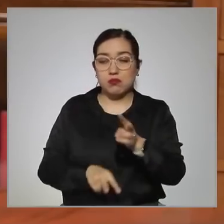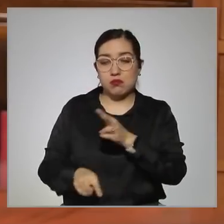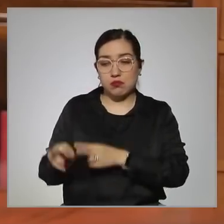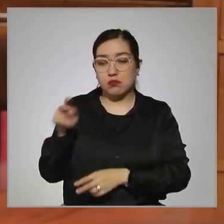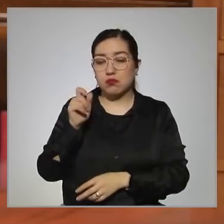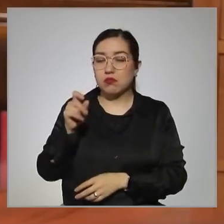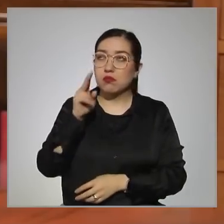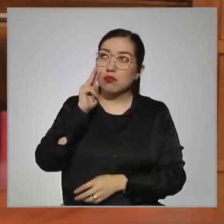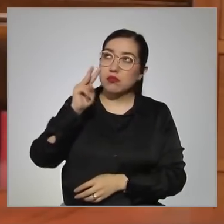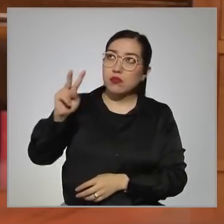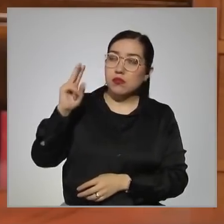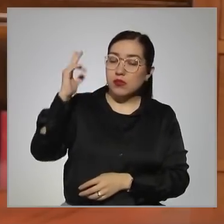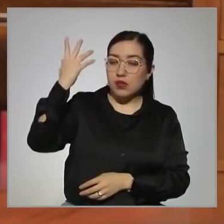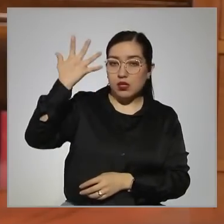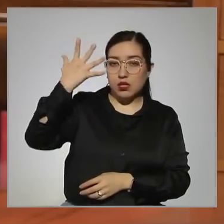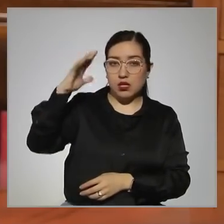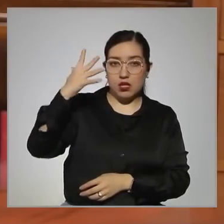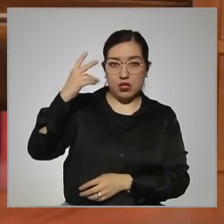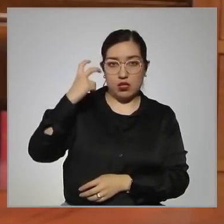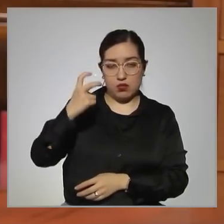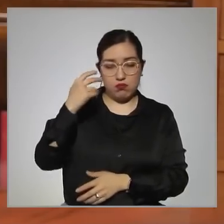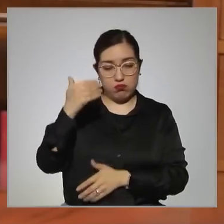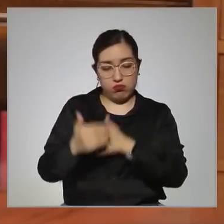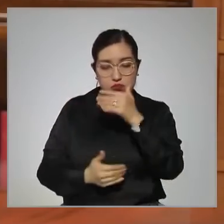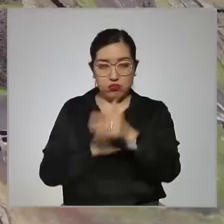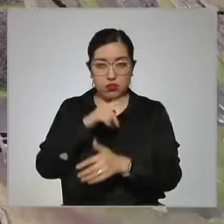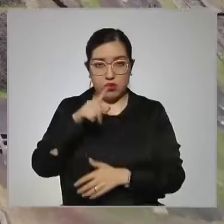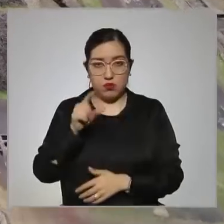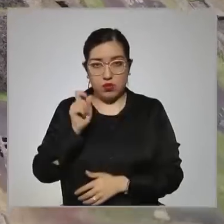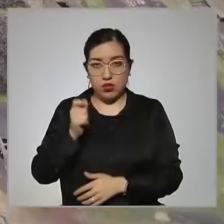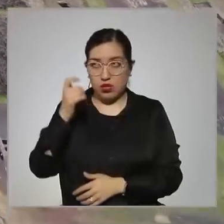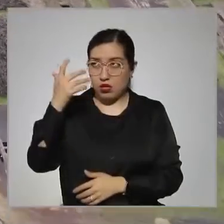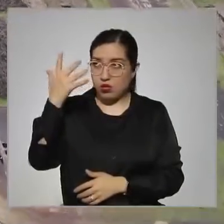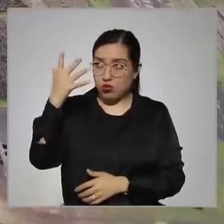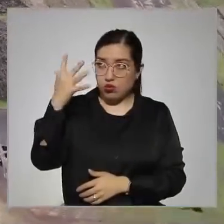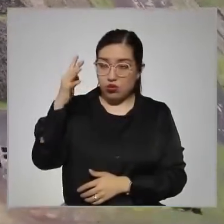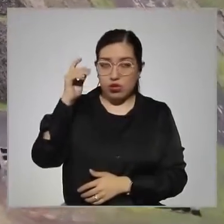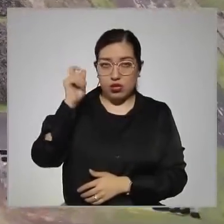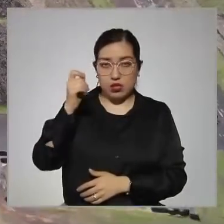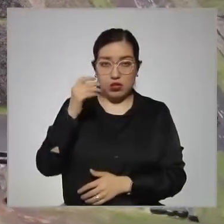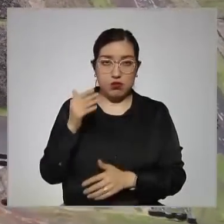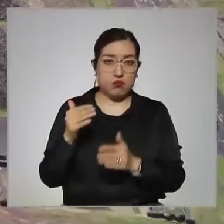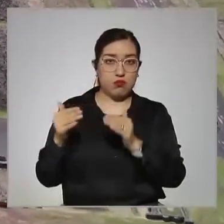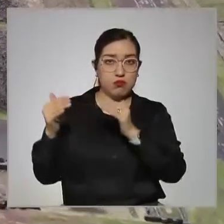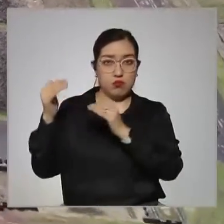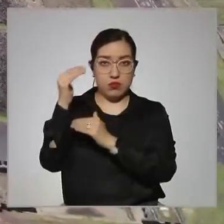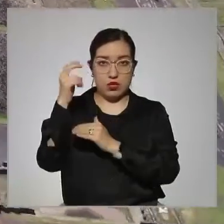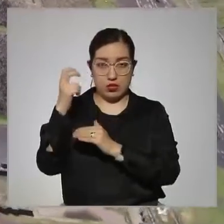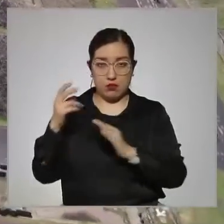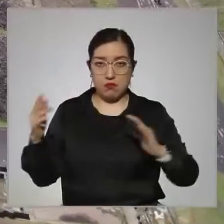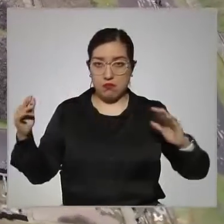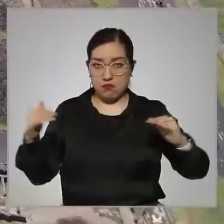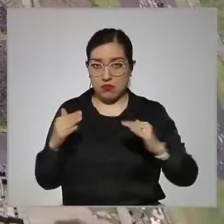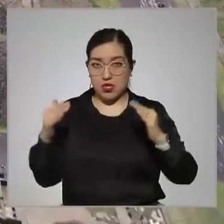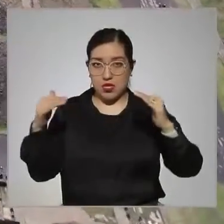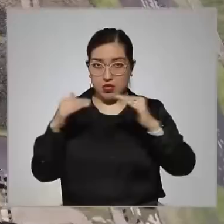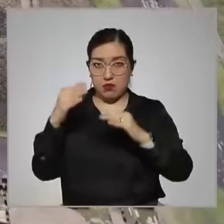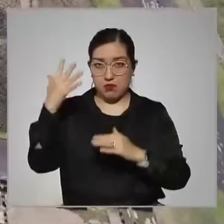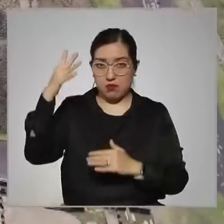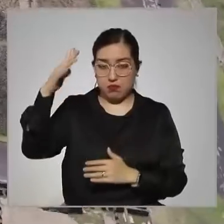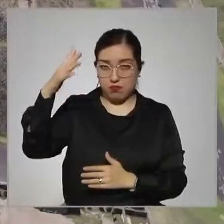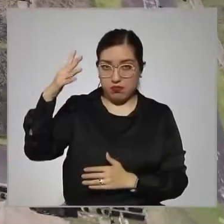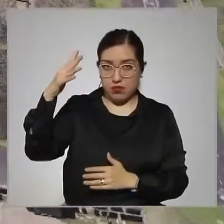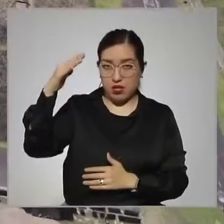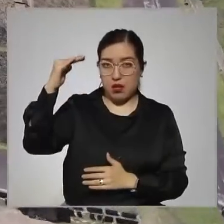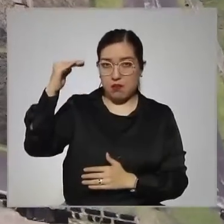el sol y llegaban a que el sol se ponía en la parte superior de la pirámide y día a día